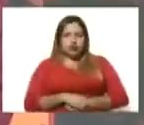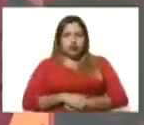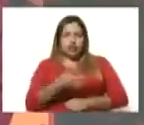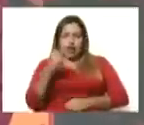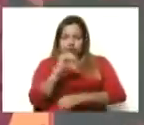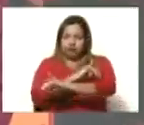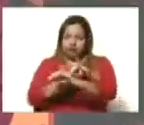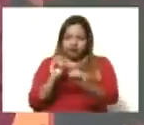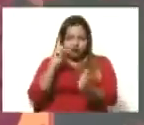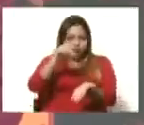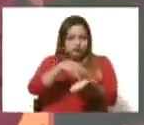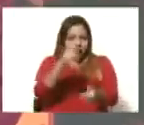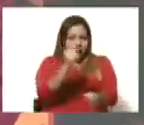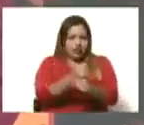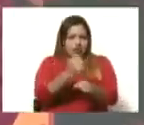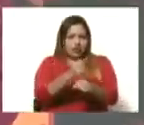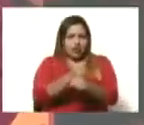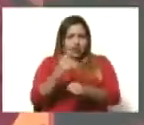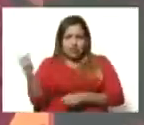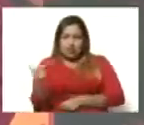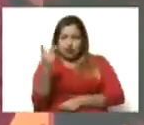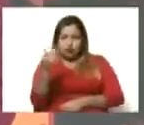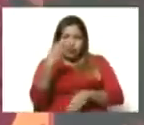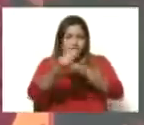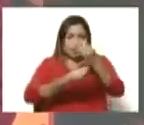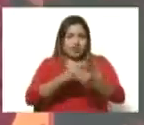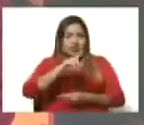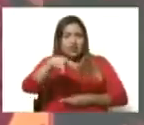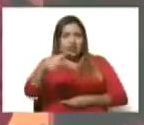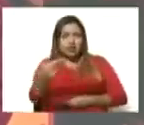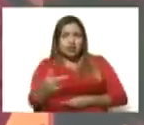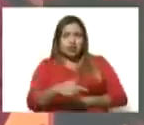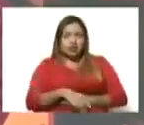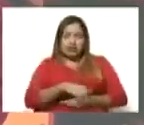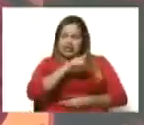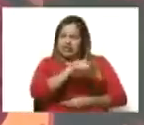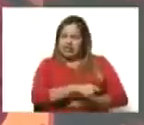concluir una visita de trabajo, la segunda que realiza luego de ocurrida esta tragedia.